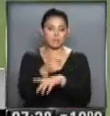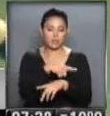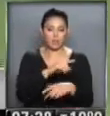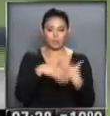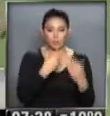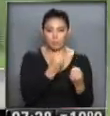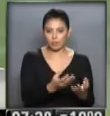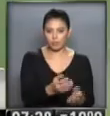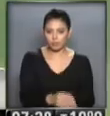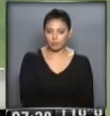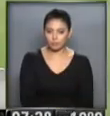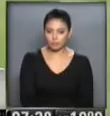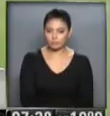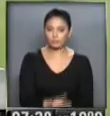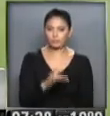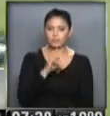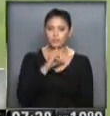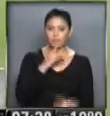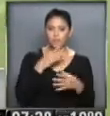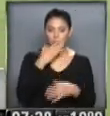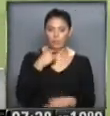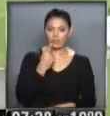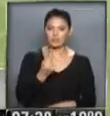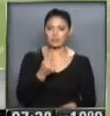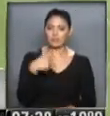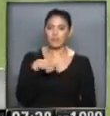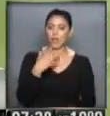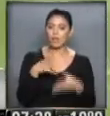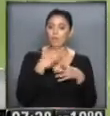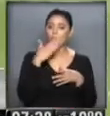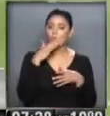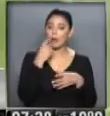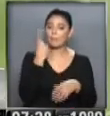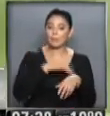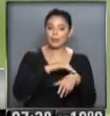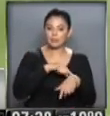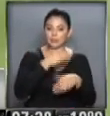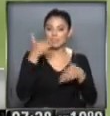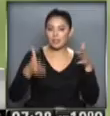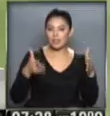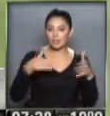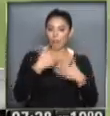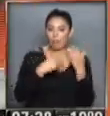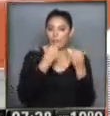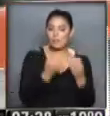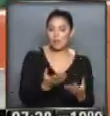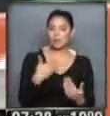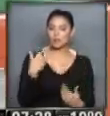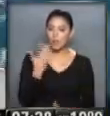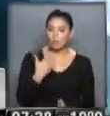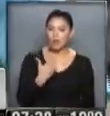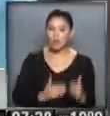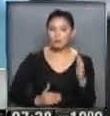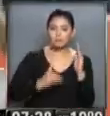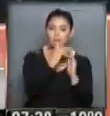jugó un buen primer tiempo, donde podíamos habernos ido al frente en el